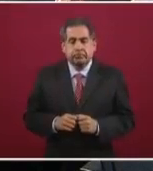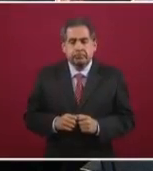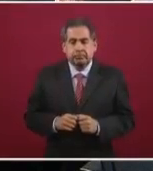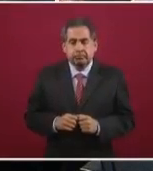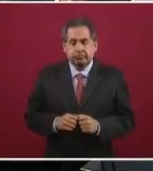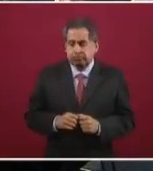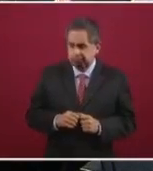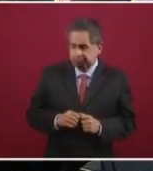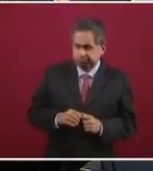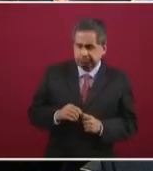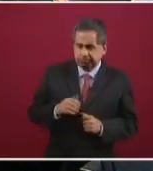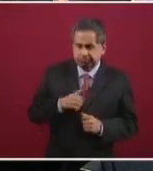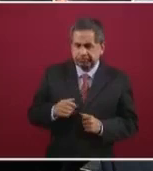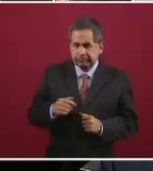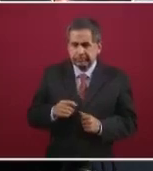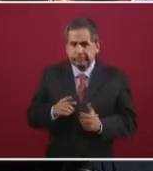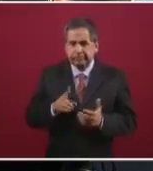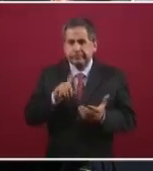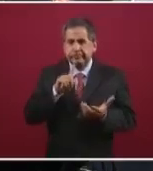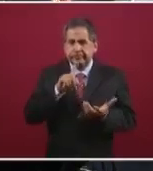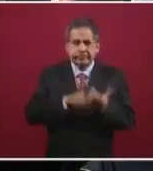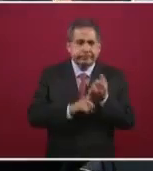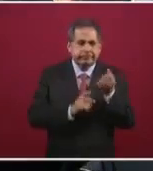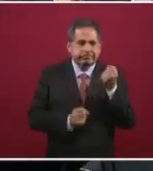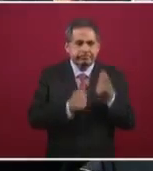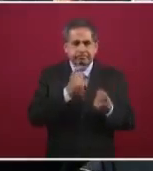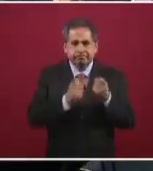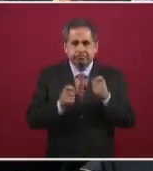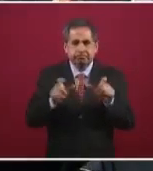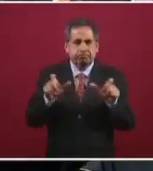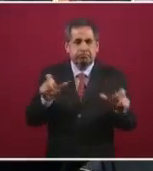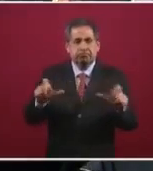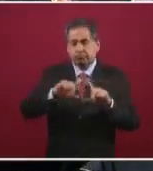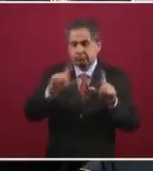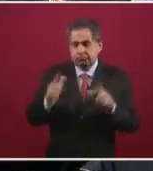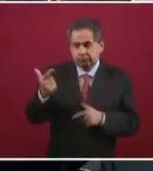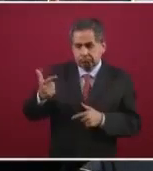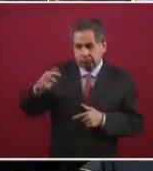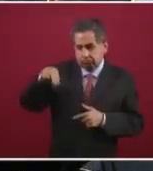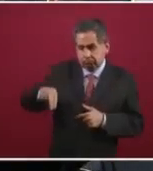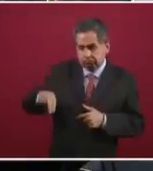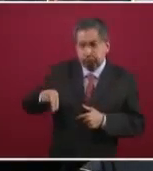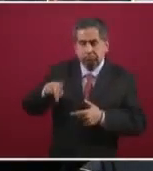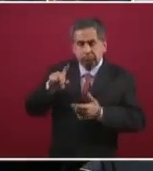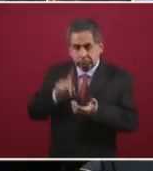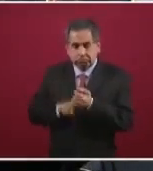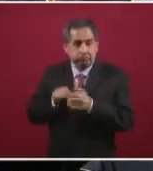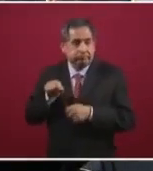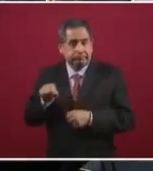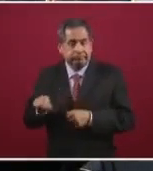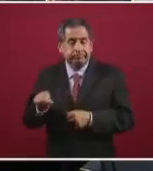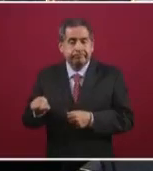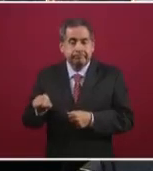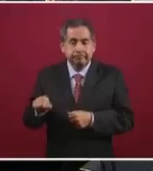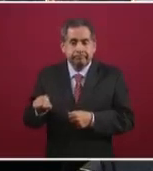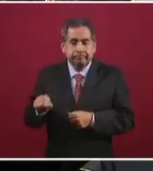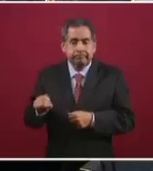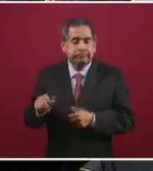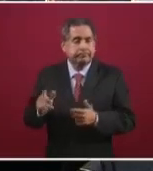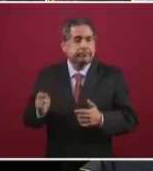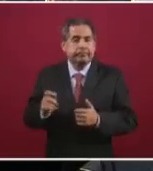de infiltrados, o de que personal de la Guardia Nacional sea